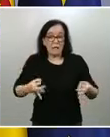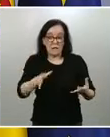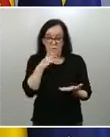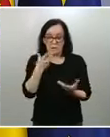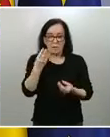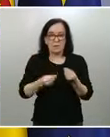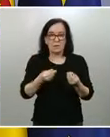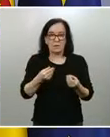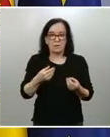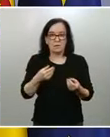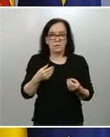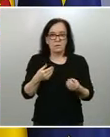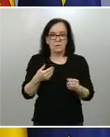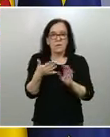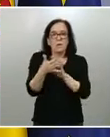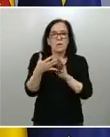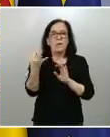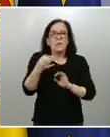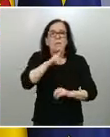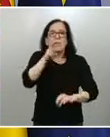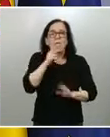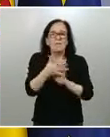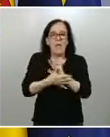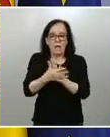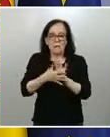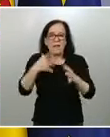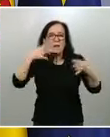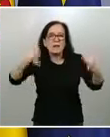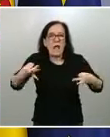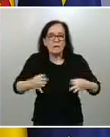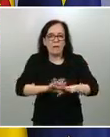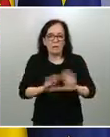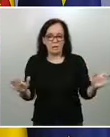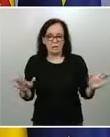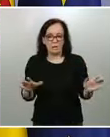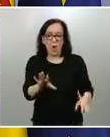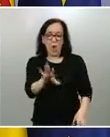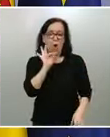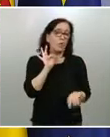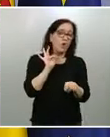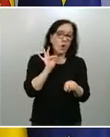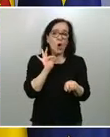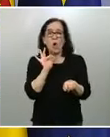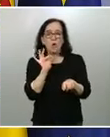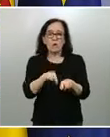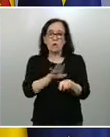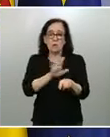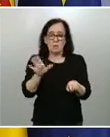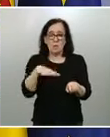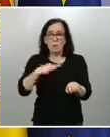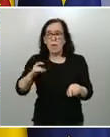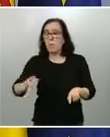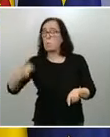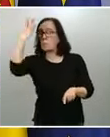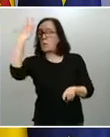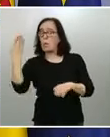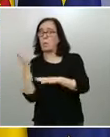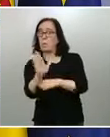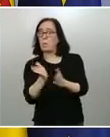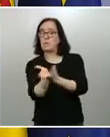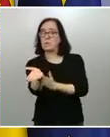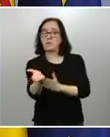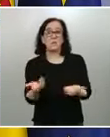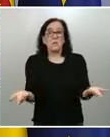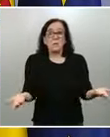realidades y esa es la opción otra cosa es que se les pueda ocurrir algún plan alternativo es que tampoco lo han